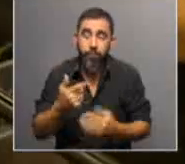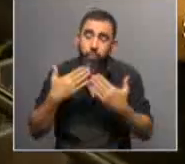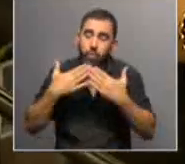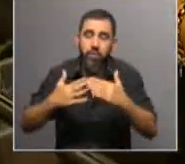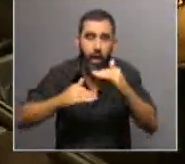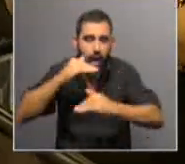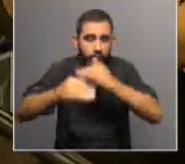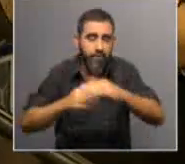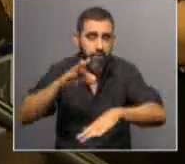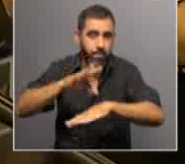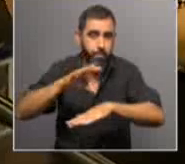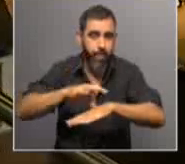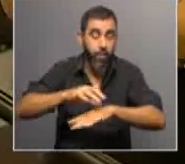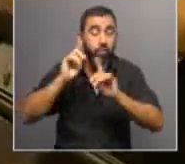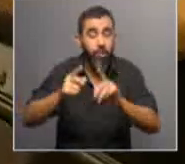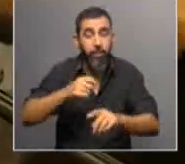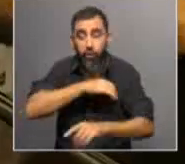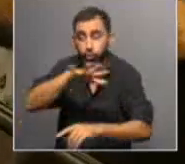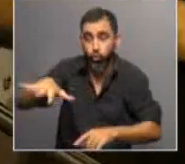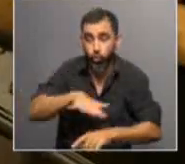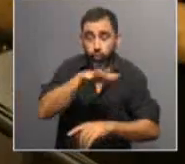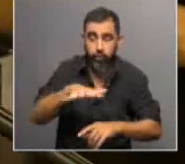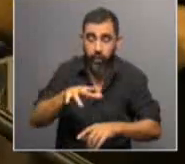los avances médicos y a que en realidad la sociedad